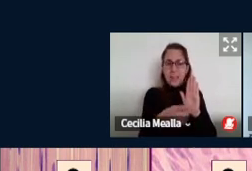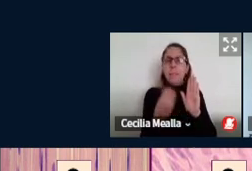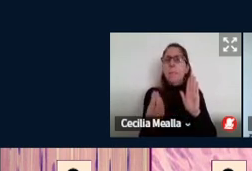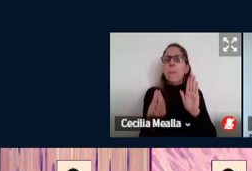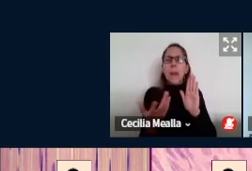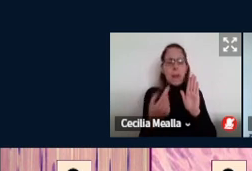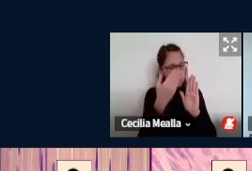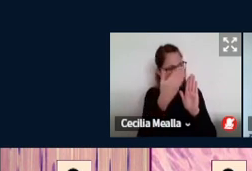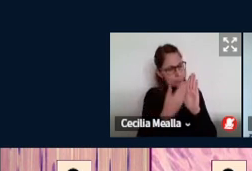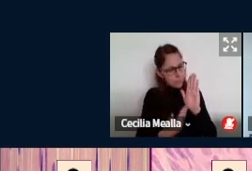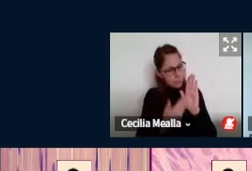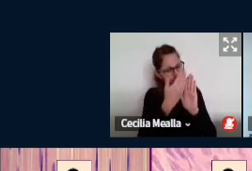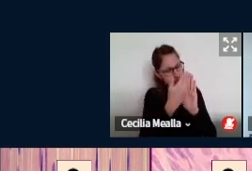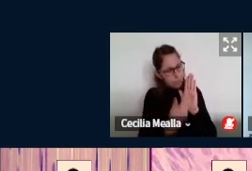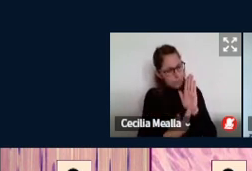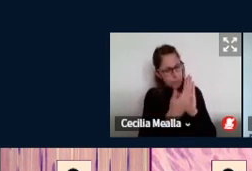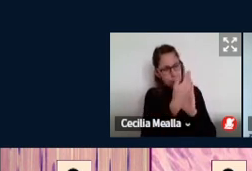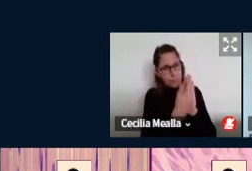¿Que a qué correspondería?